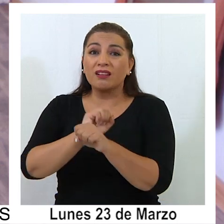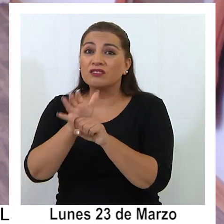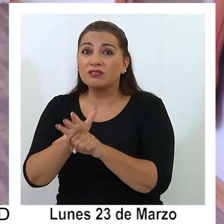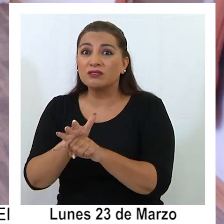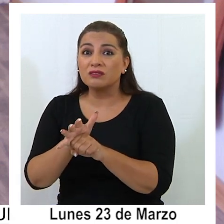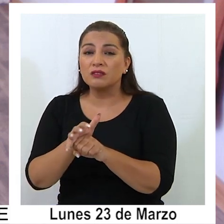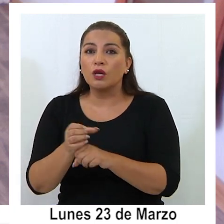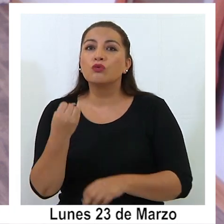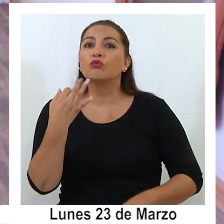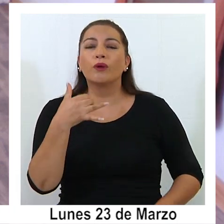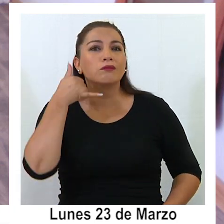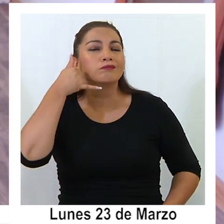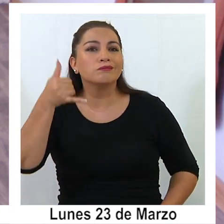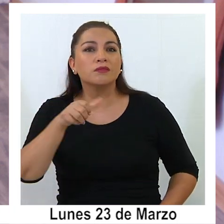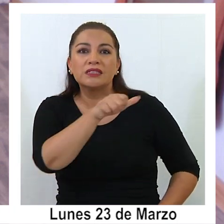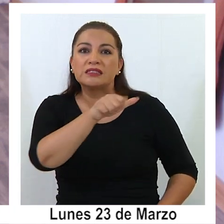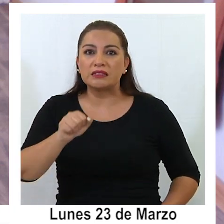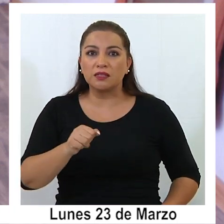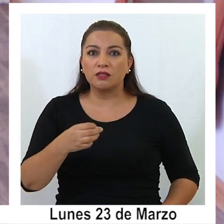debe llamar al siguiente número,